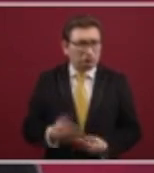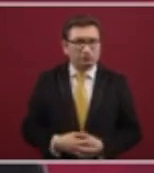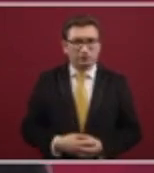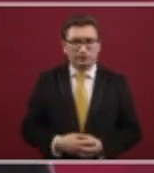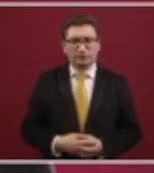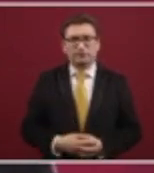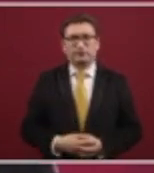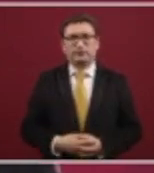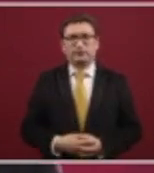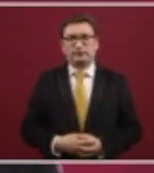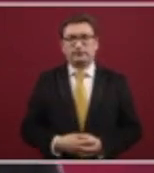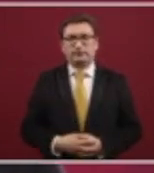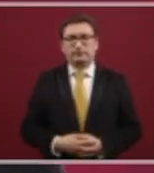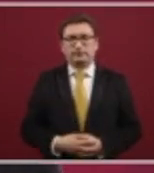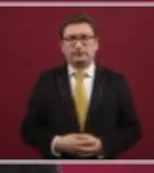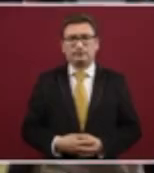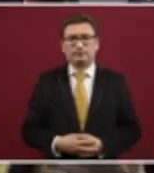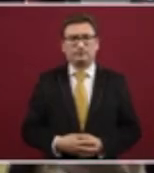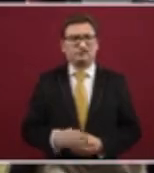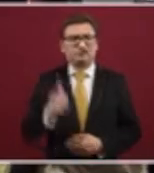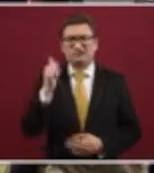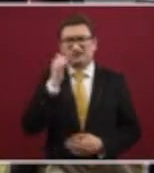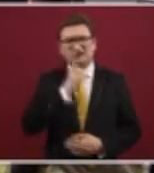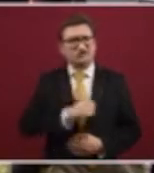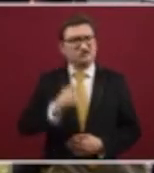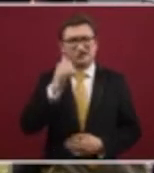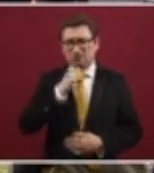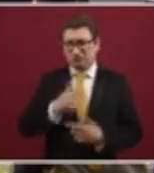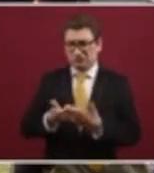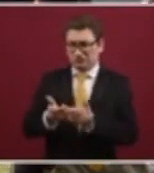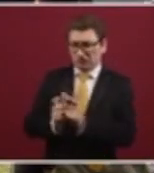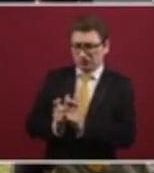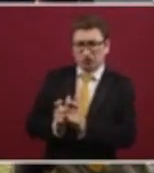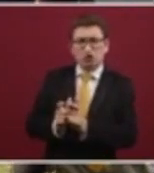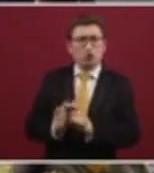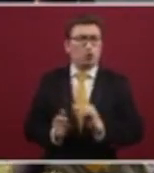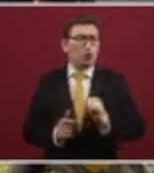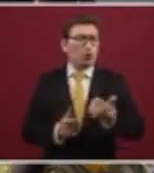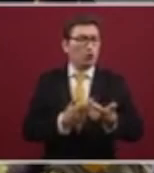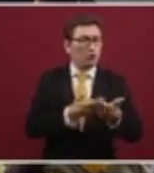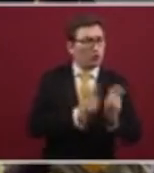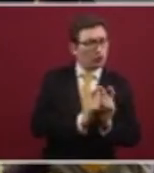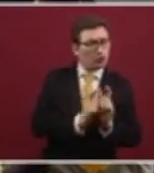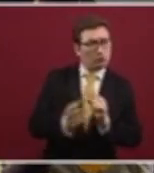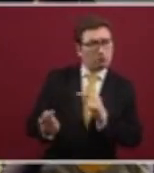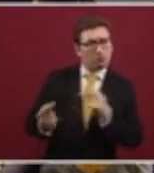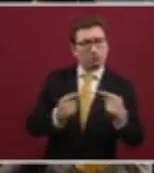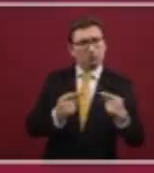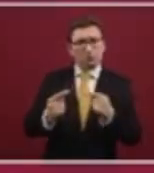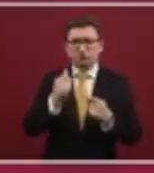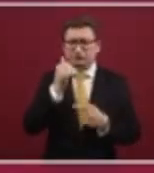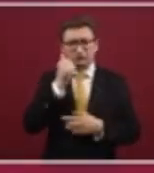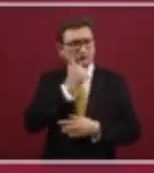habido una oposición y siempre, repito, ha habido